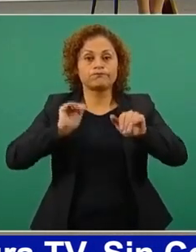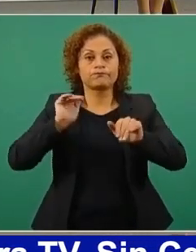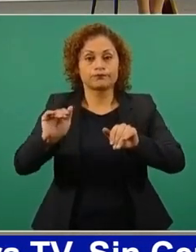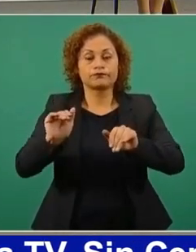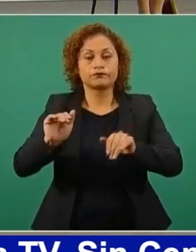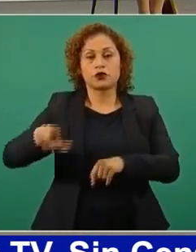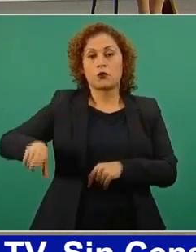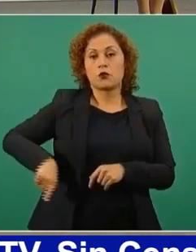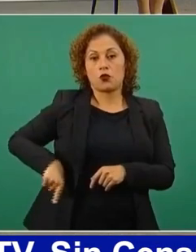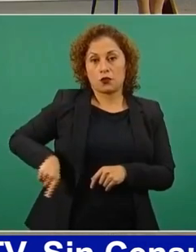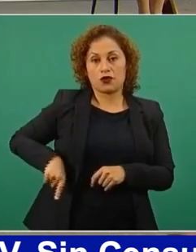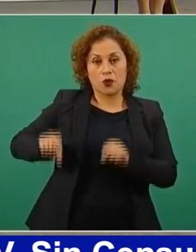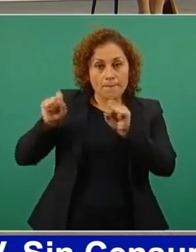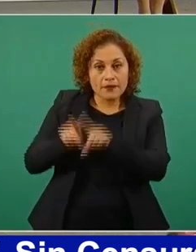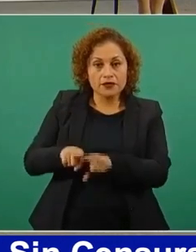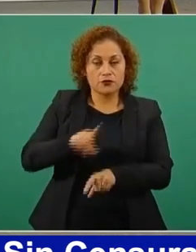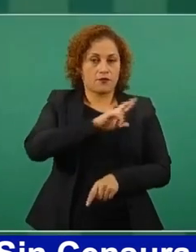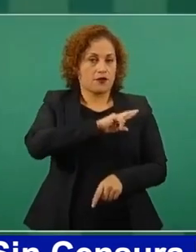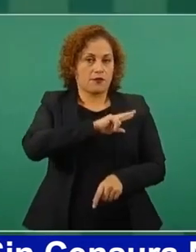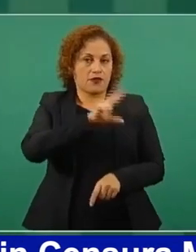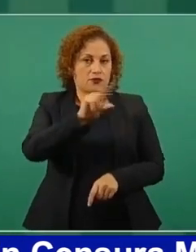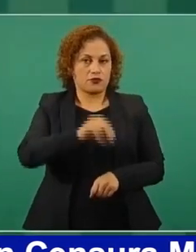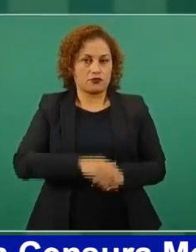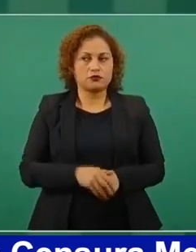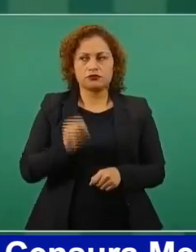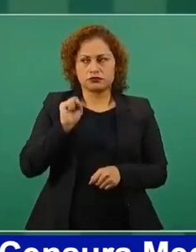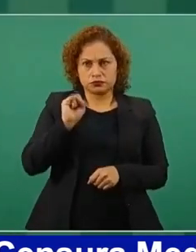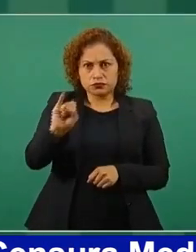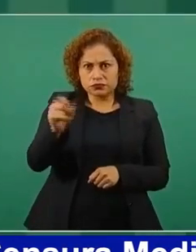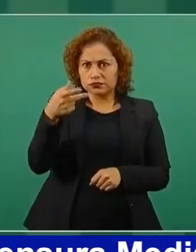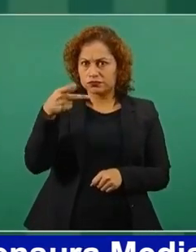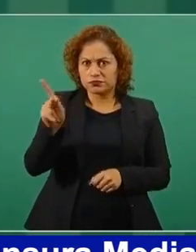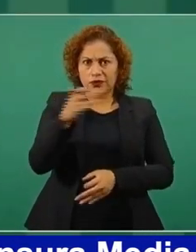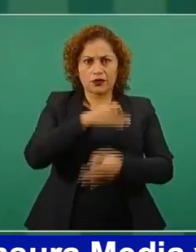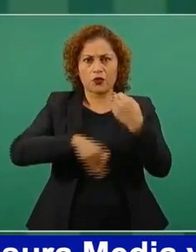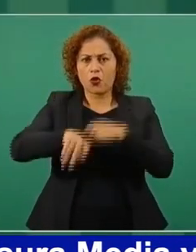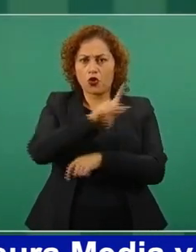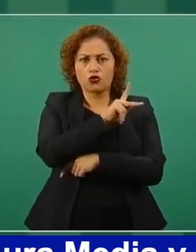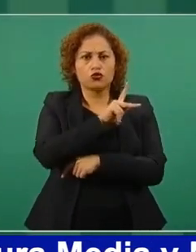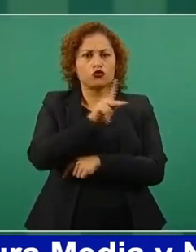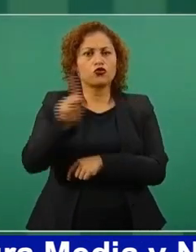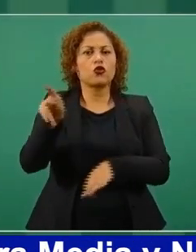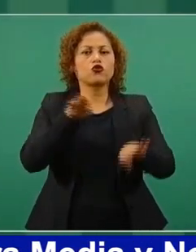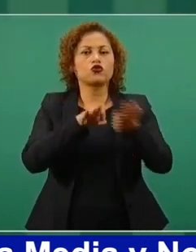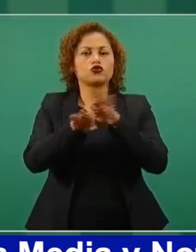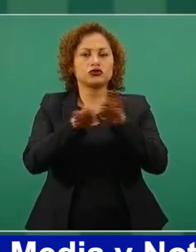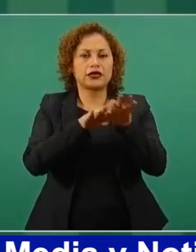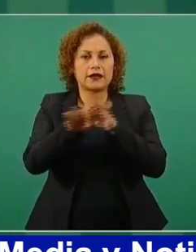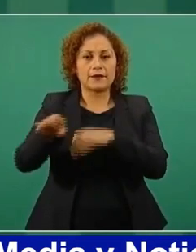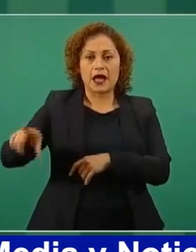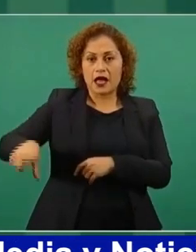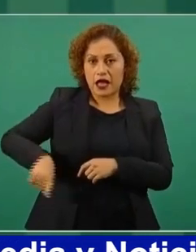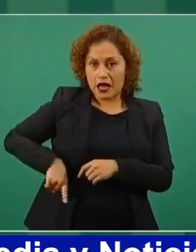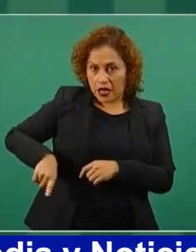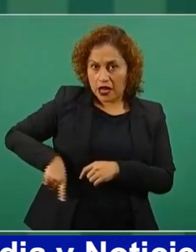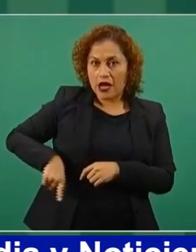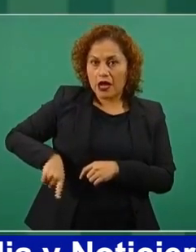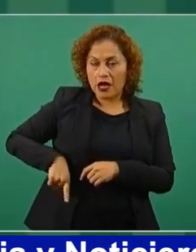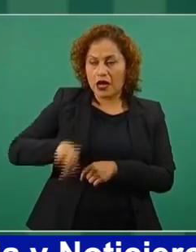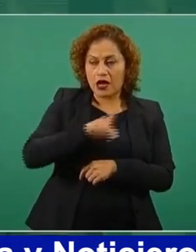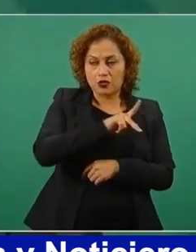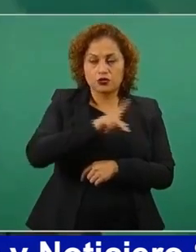privado. Sí, pero a todos los que trabajan en el sector público, en hospitales, COVID,